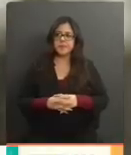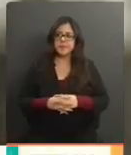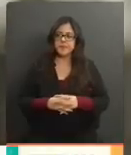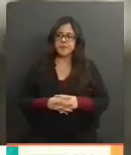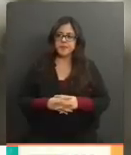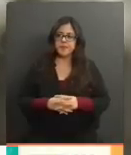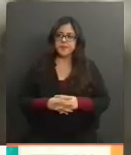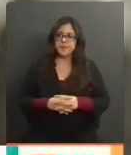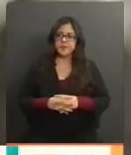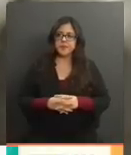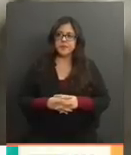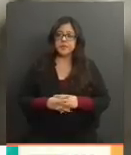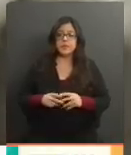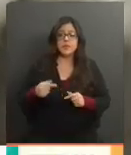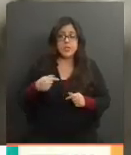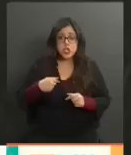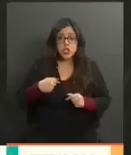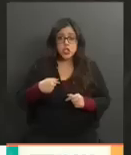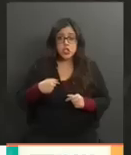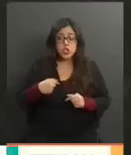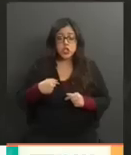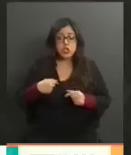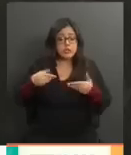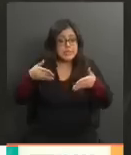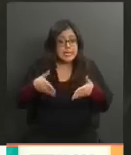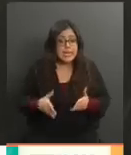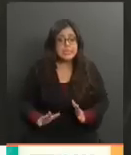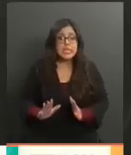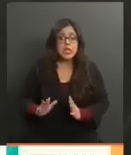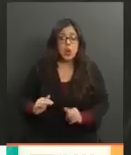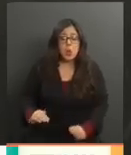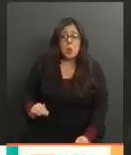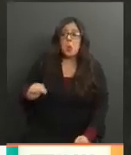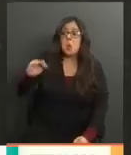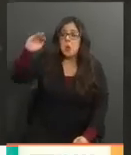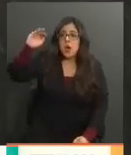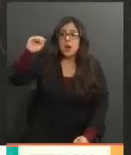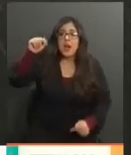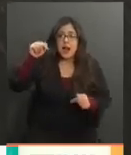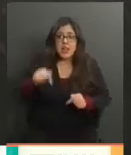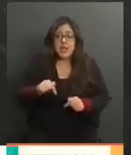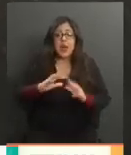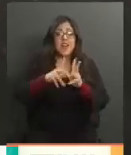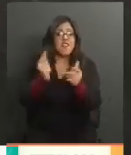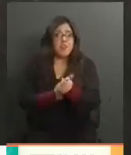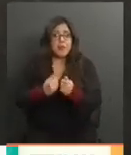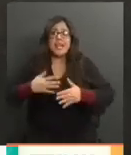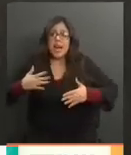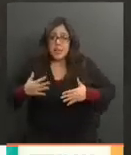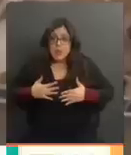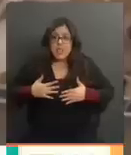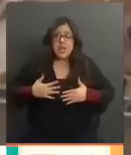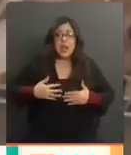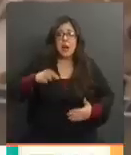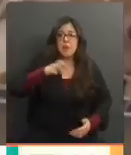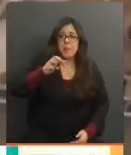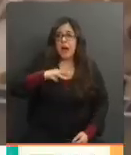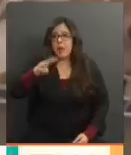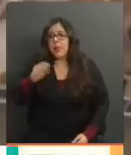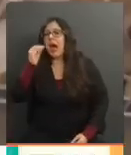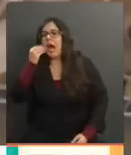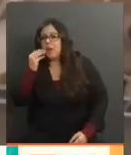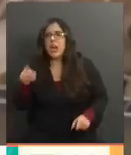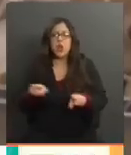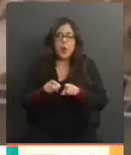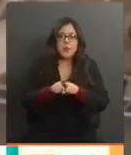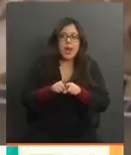Siempre he dicho que yo soy nacido y criado entre las varillas, porque yo vengo de familia artesana, que era mi abuelo, mi papá, mi hermano, mi mamá, toda una familia